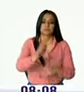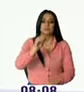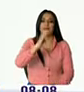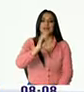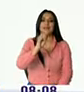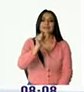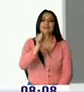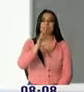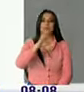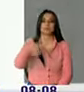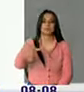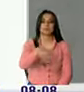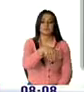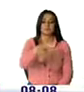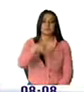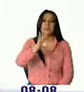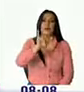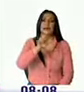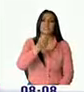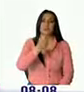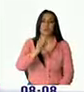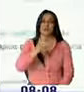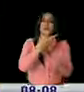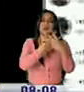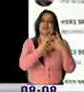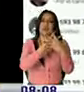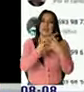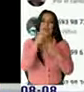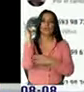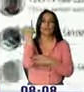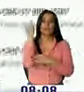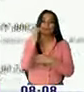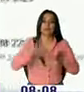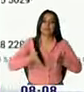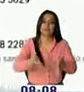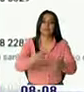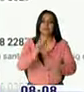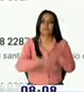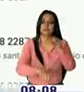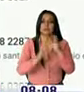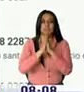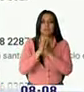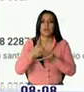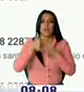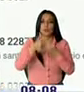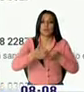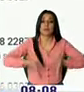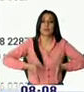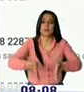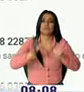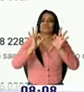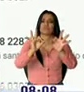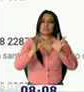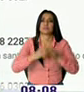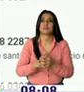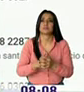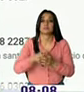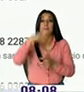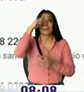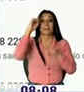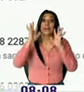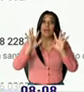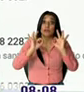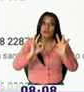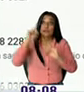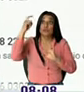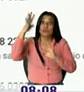carcelería industrial. Las vías en pésimo estado. Así que, por favor, hay que ayudar a que la vialidad, ahora que por lo menos el verano parece que está entrando. Dice Oso de